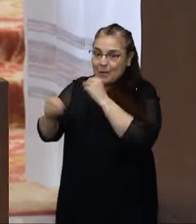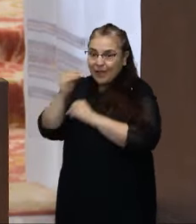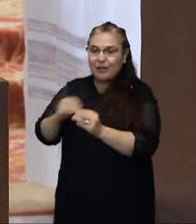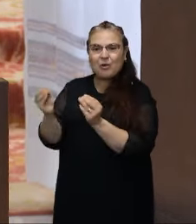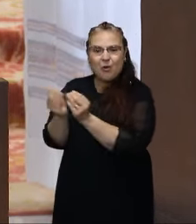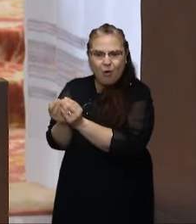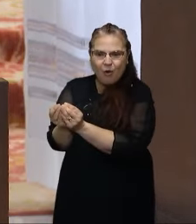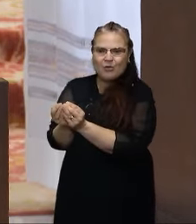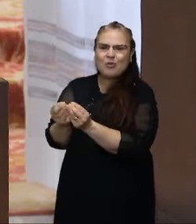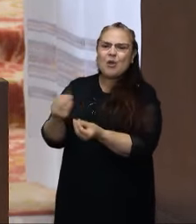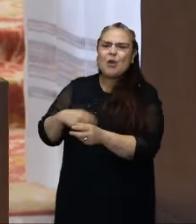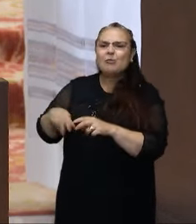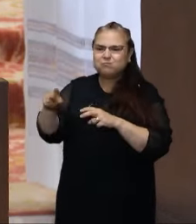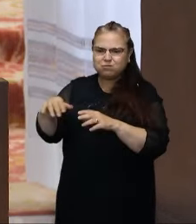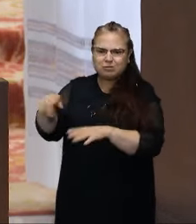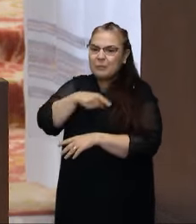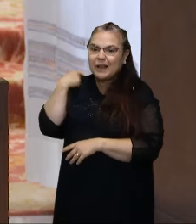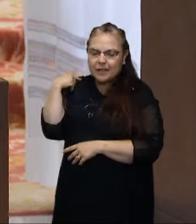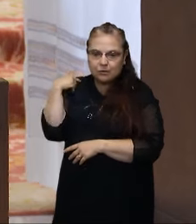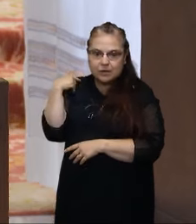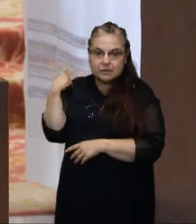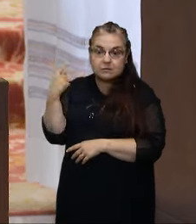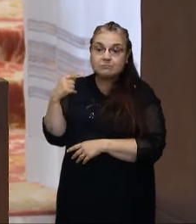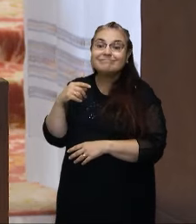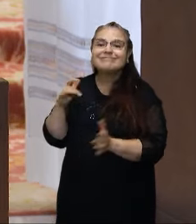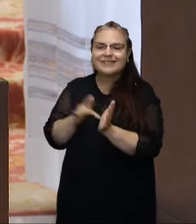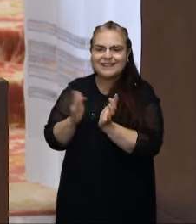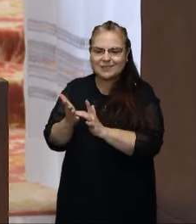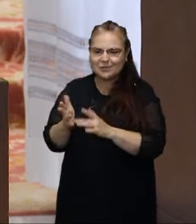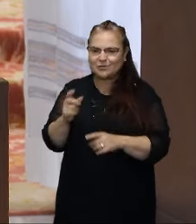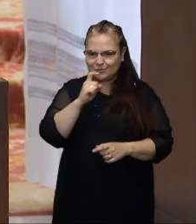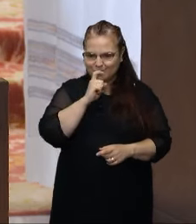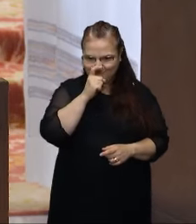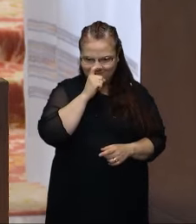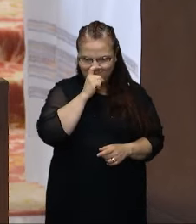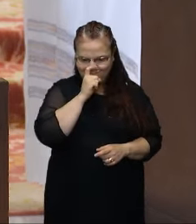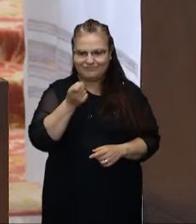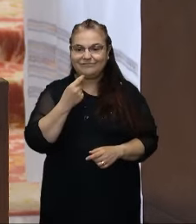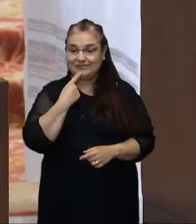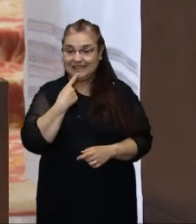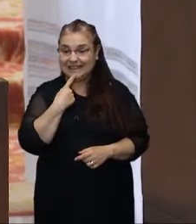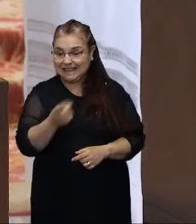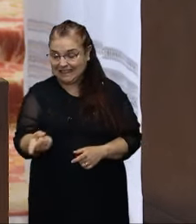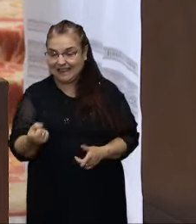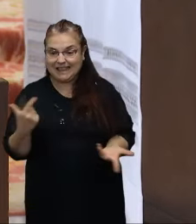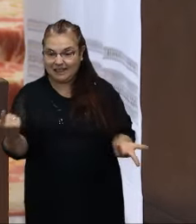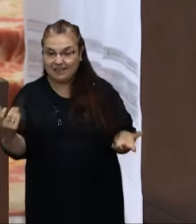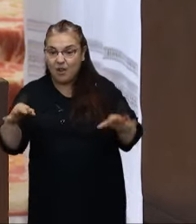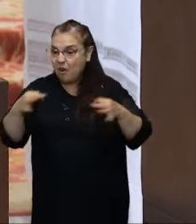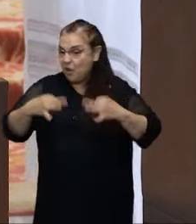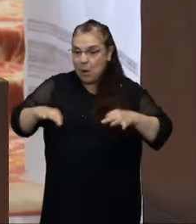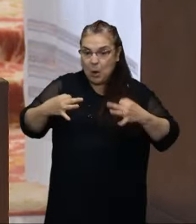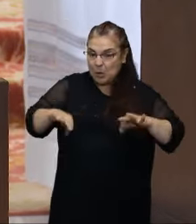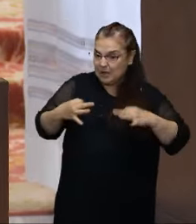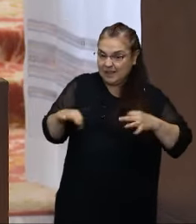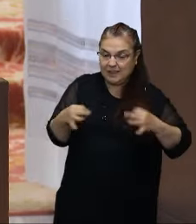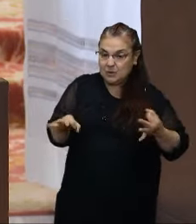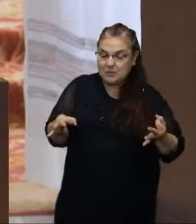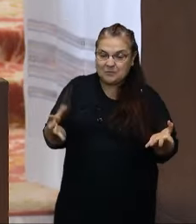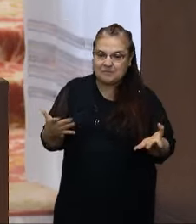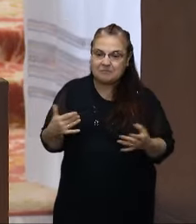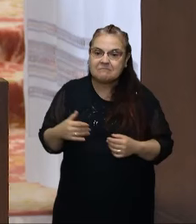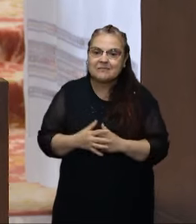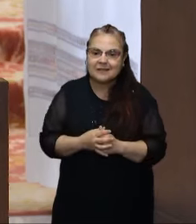les recuerda algo esencial, de sentido común, un sentido que, por lo visto, tienen muy pocos mortales.